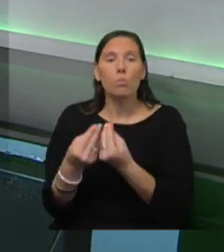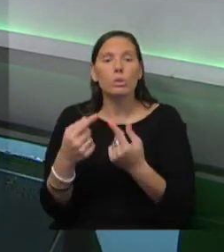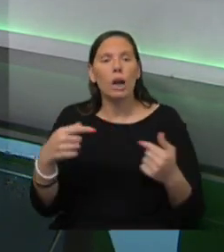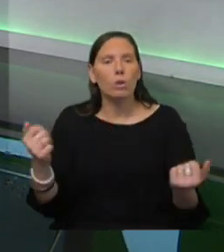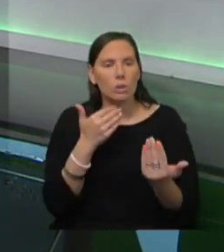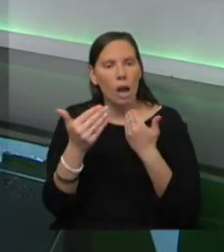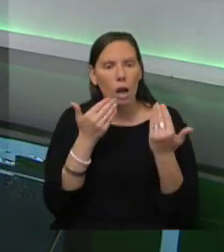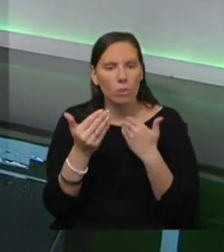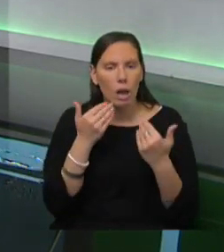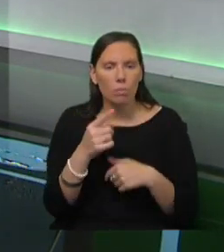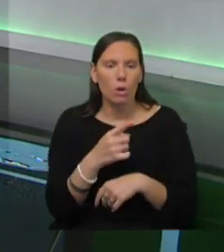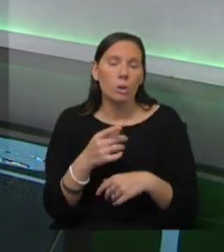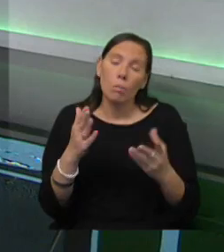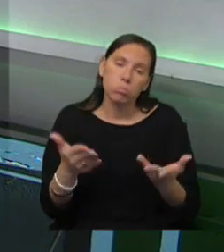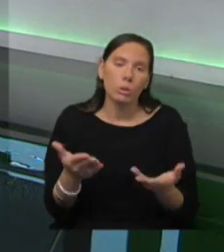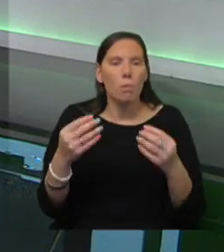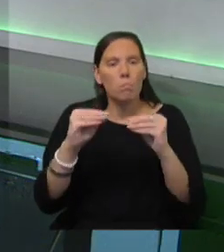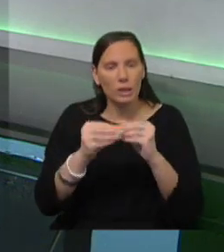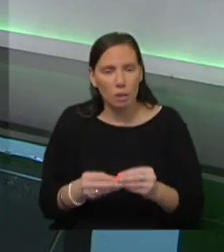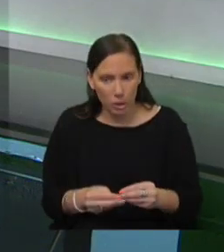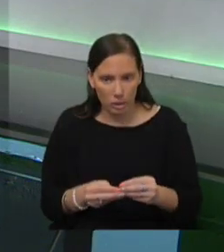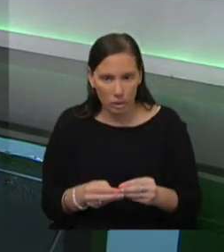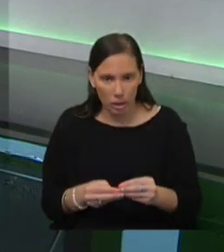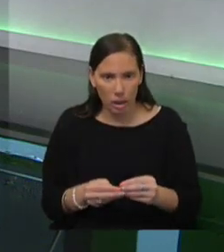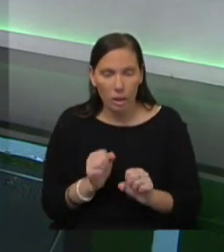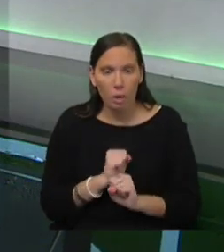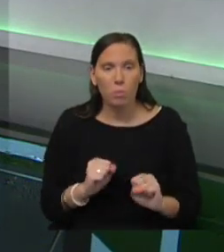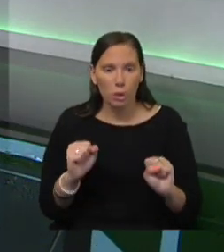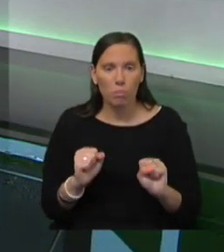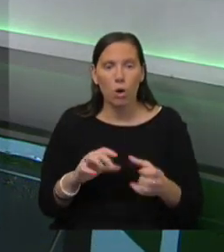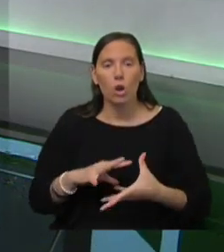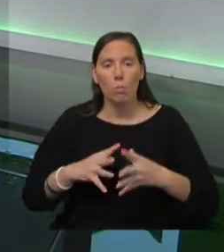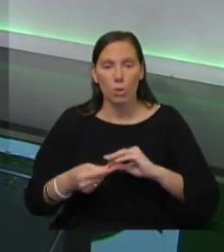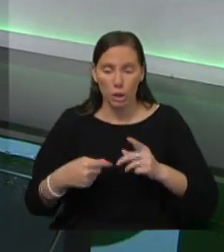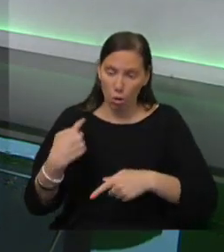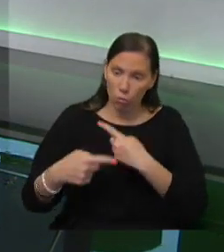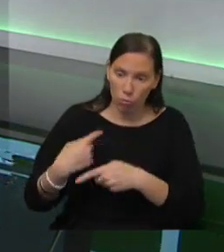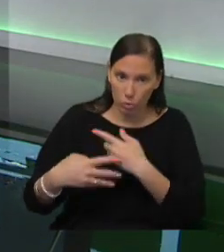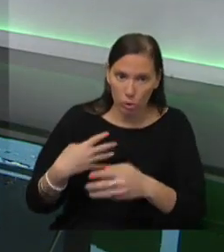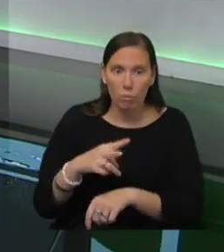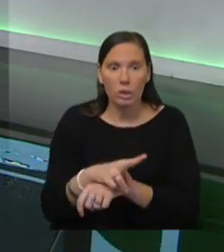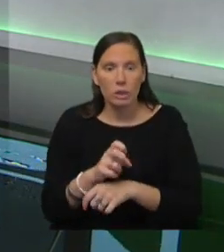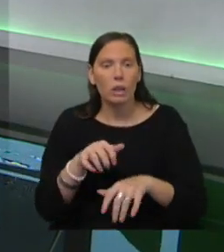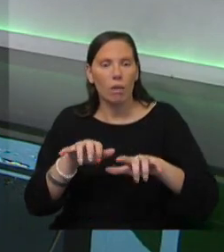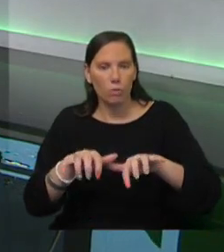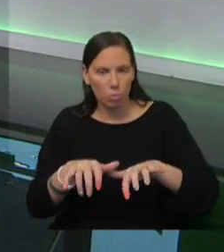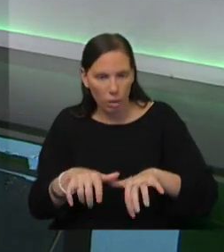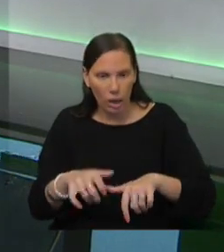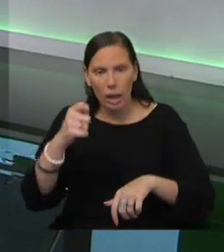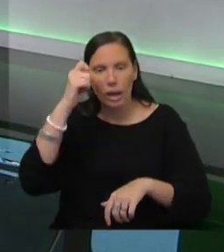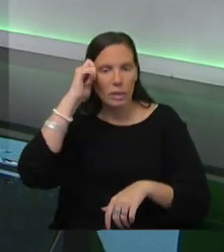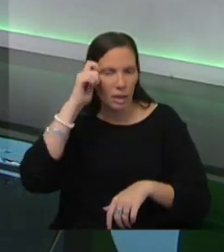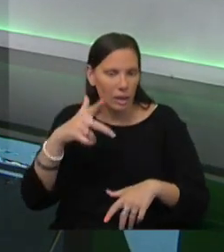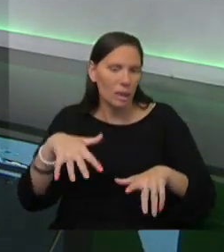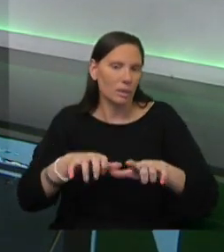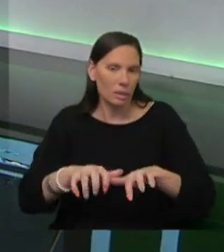hablando son Ni más ni menos que matemática aplicada que permite bueno que los modelos funcionen No desde la física la informática la Inteligencia artificial